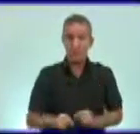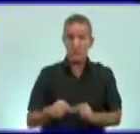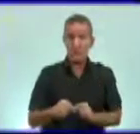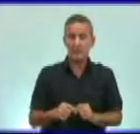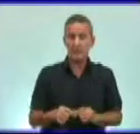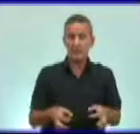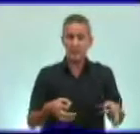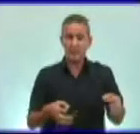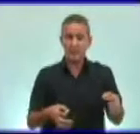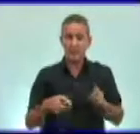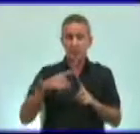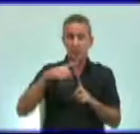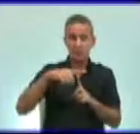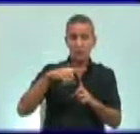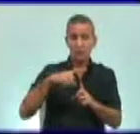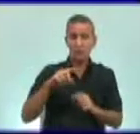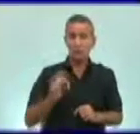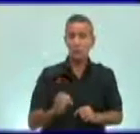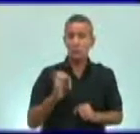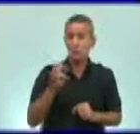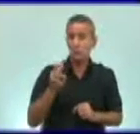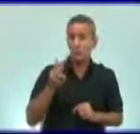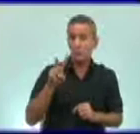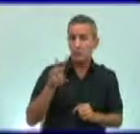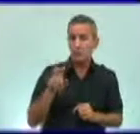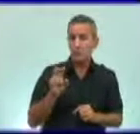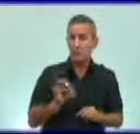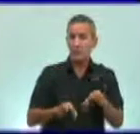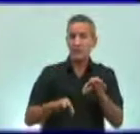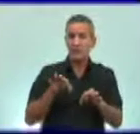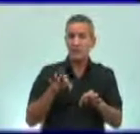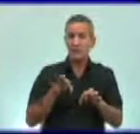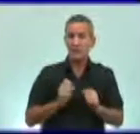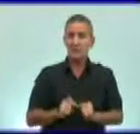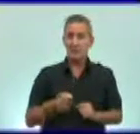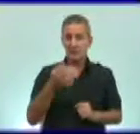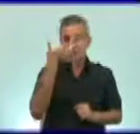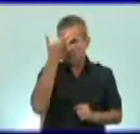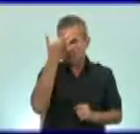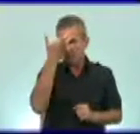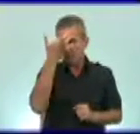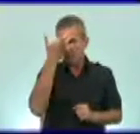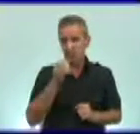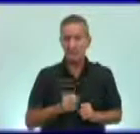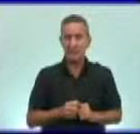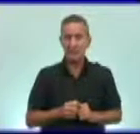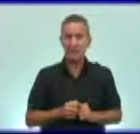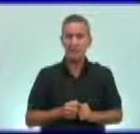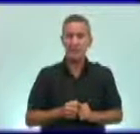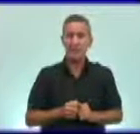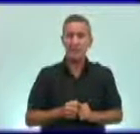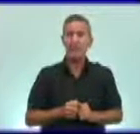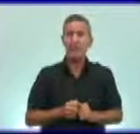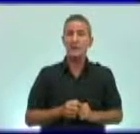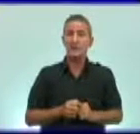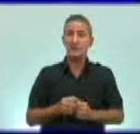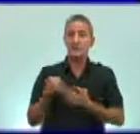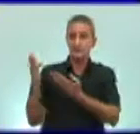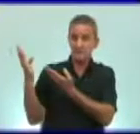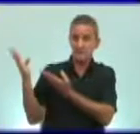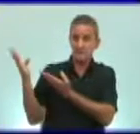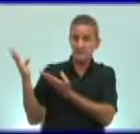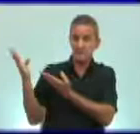las obras escogidas de Ernesto Che Guevara, en 2 tomos editados por Casas de las Américas,